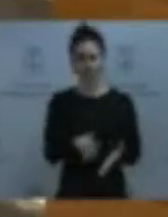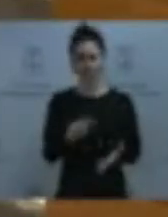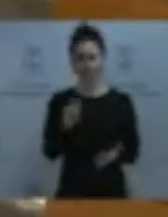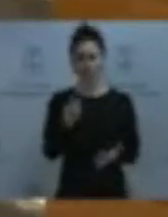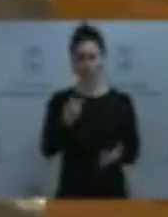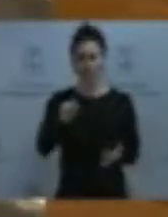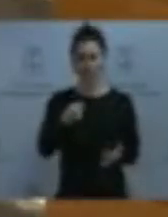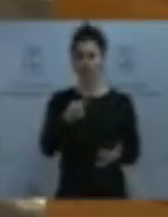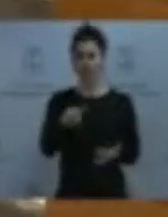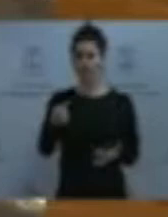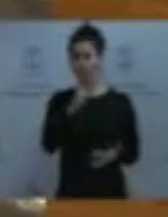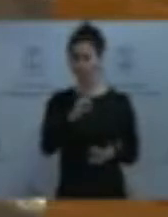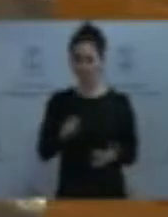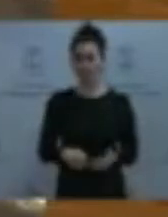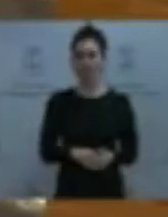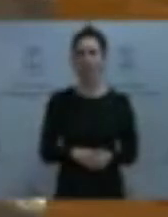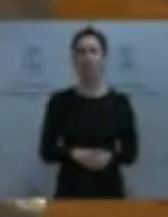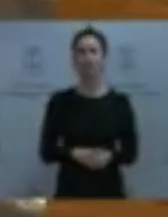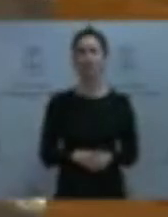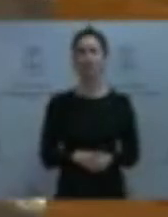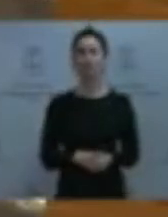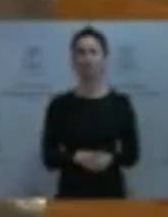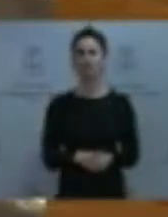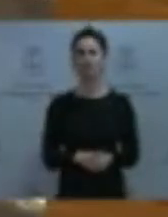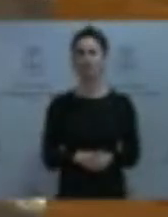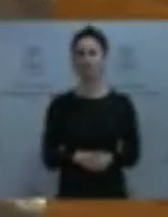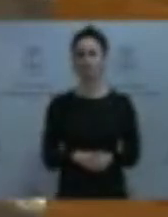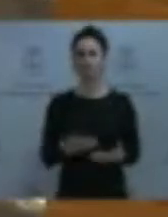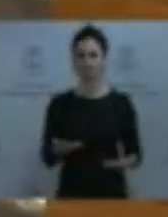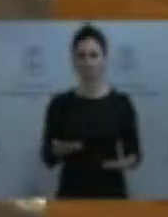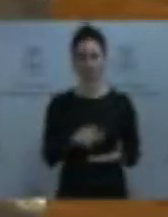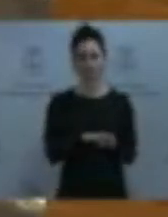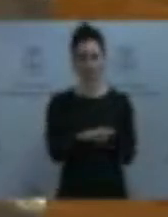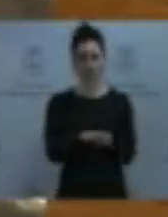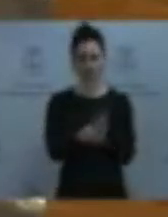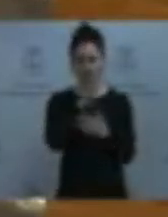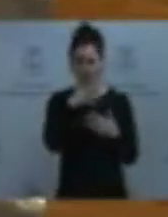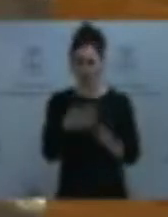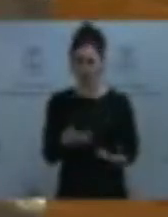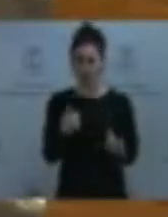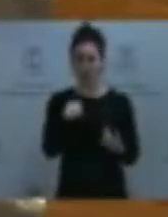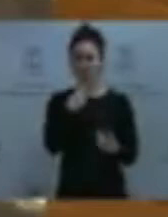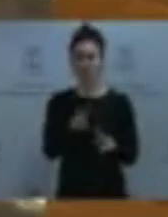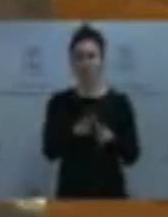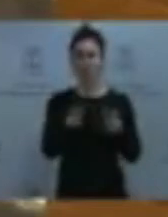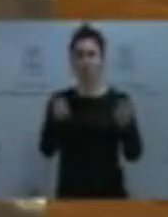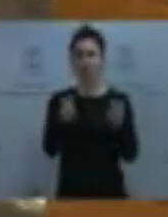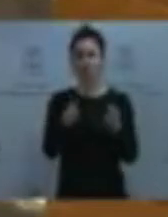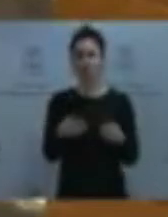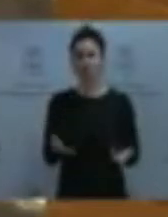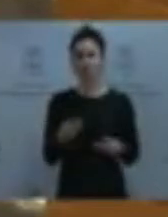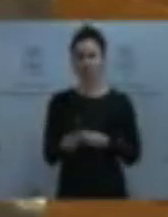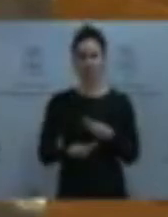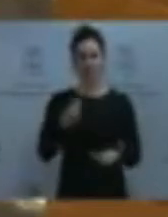A este respecto, decirle que la cuestión será ejecutada de